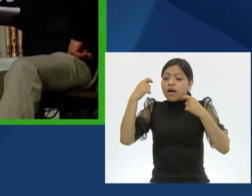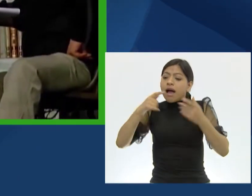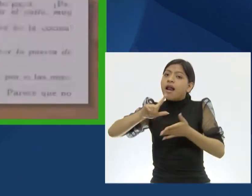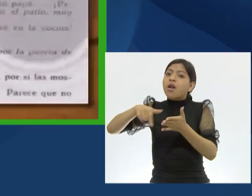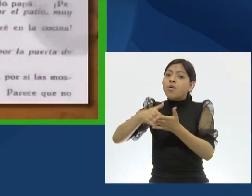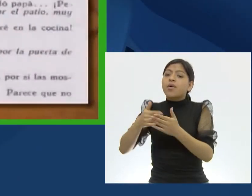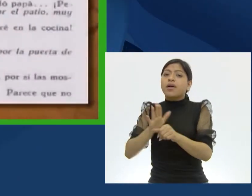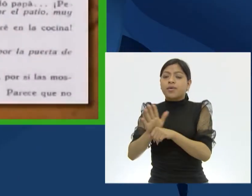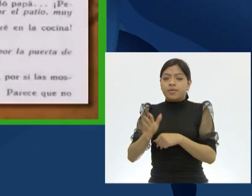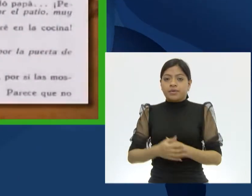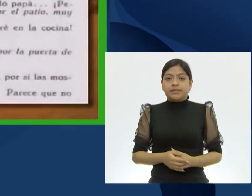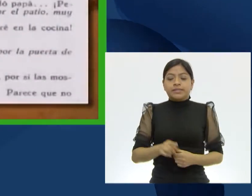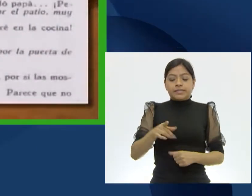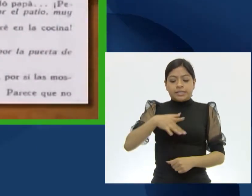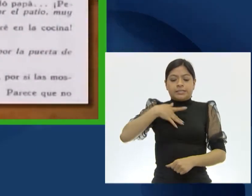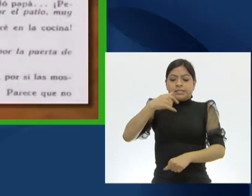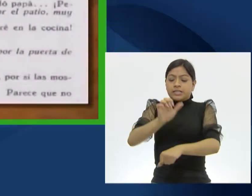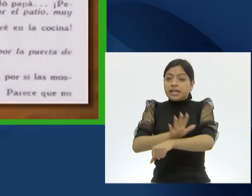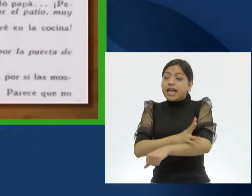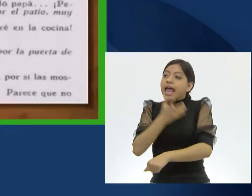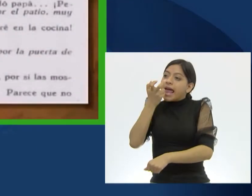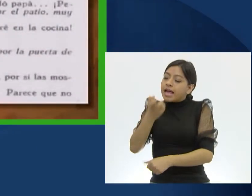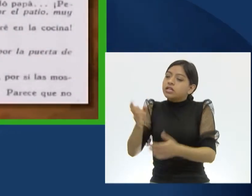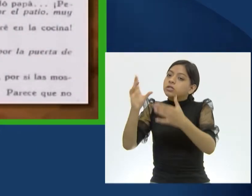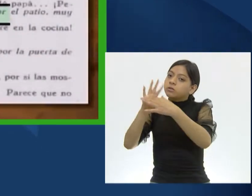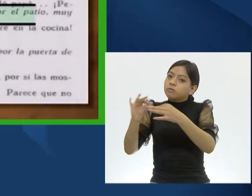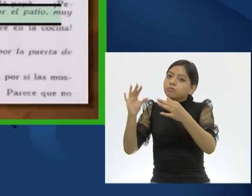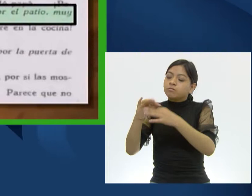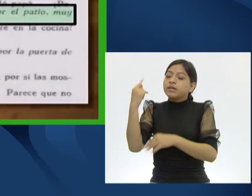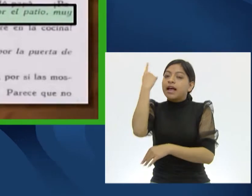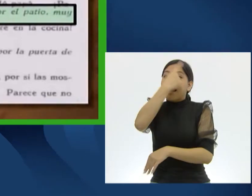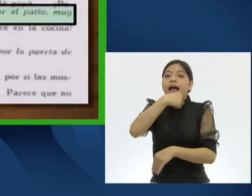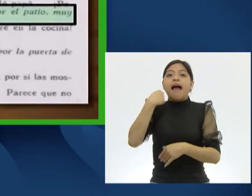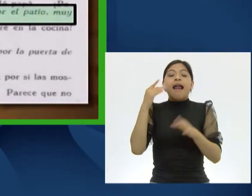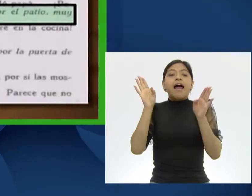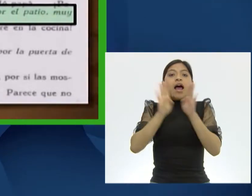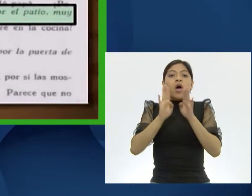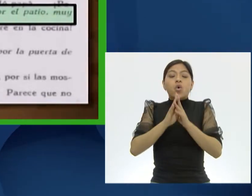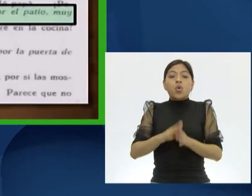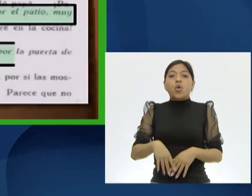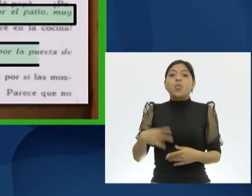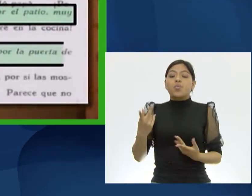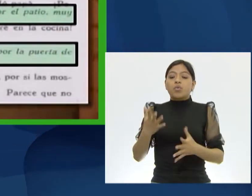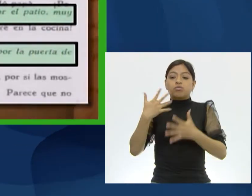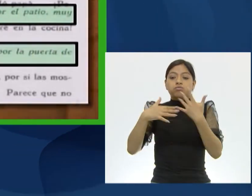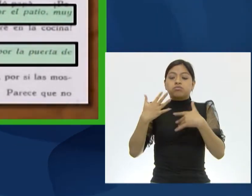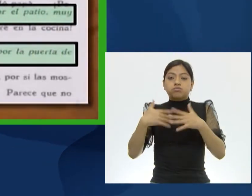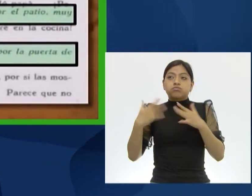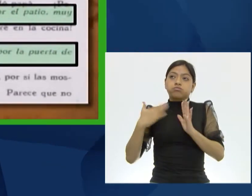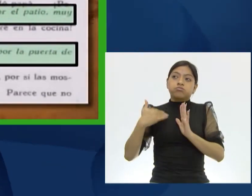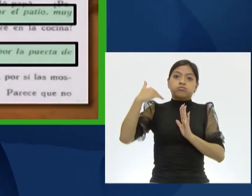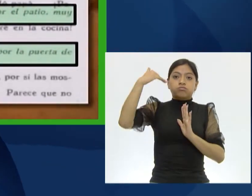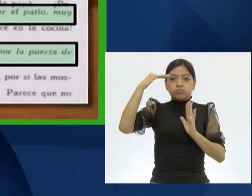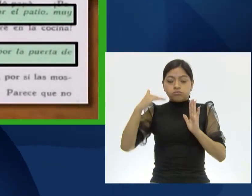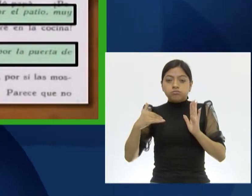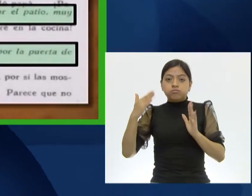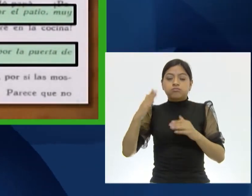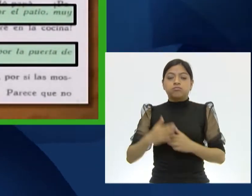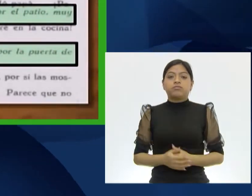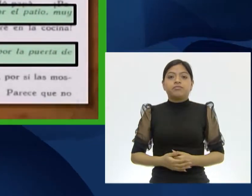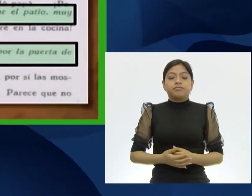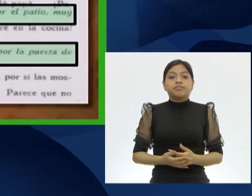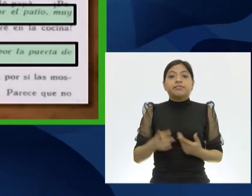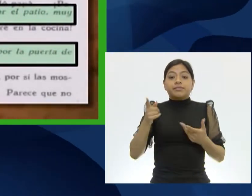situación, la emoción que vive y el gesto que requiere, el tono en que se debe llevar a cabo una escena o toda la obra,